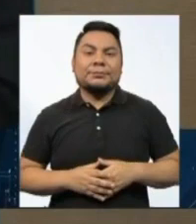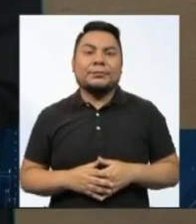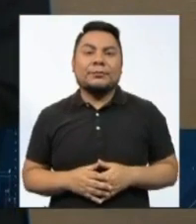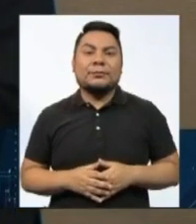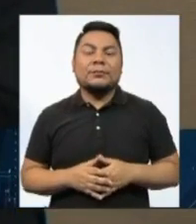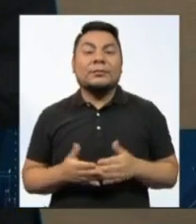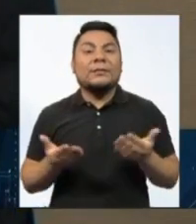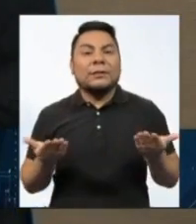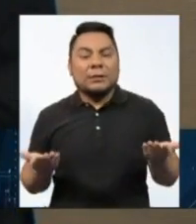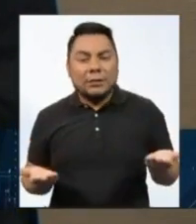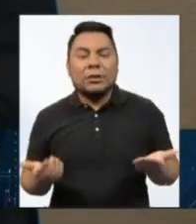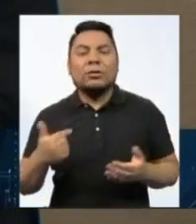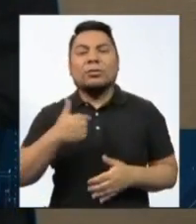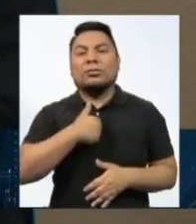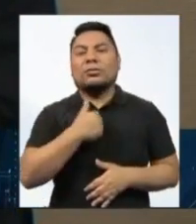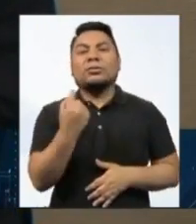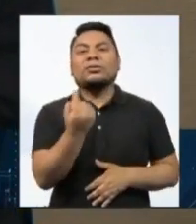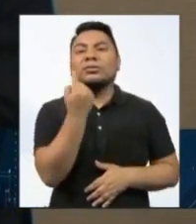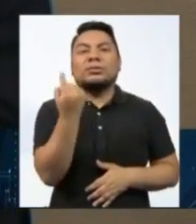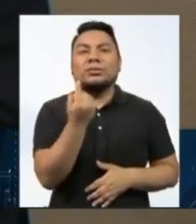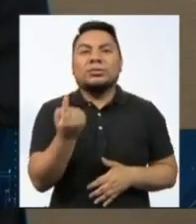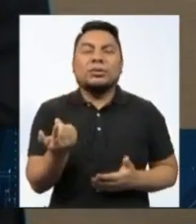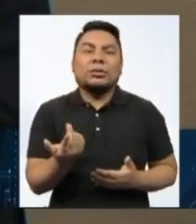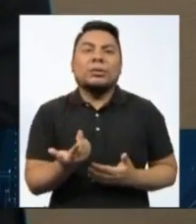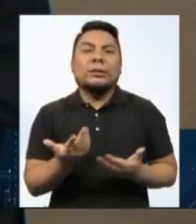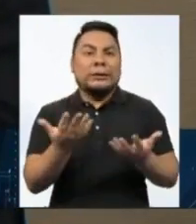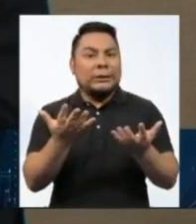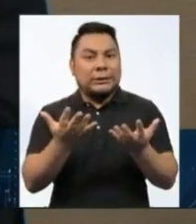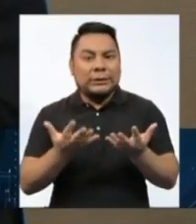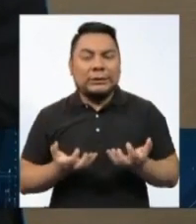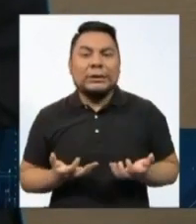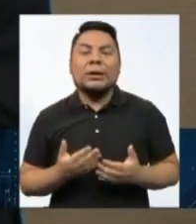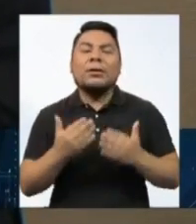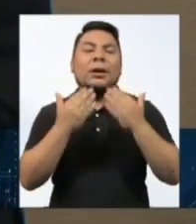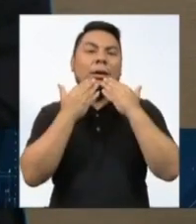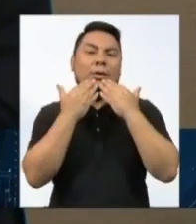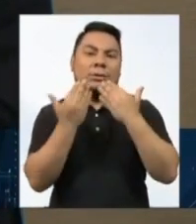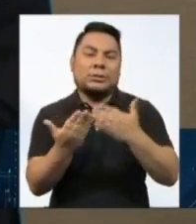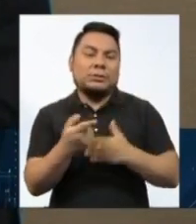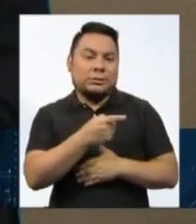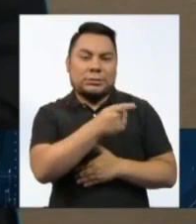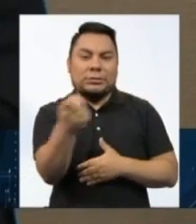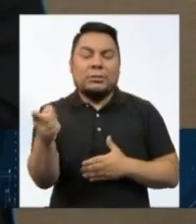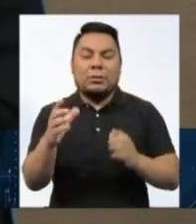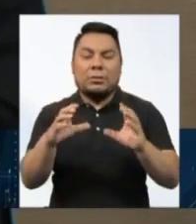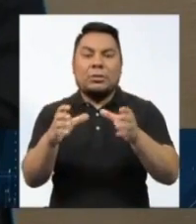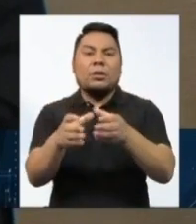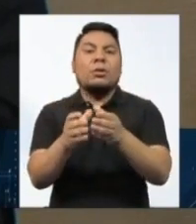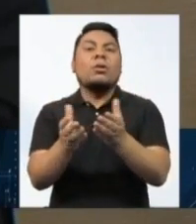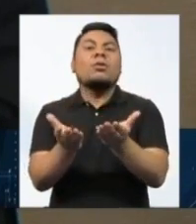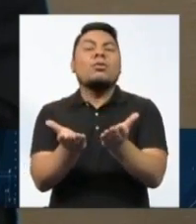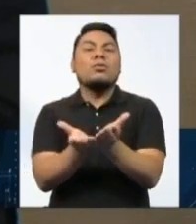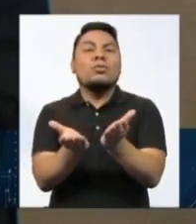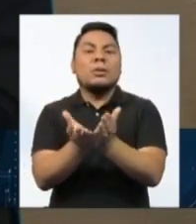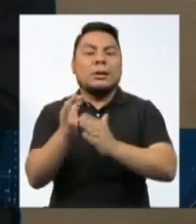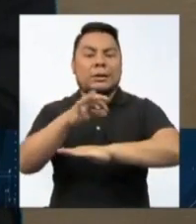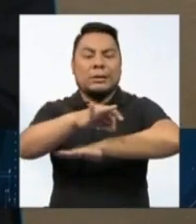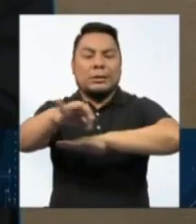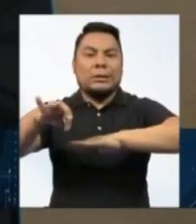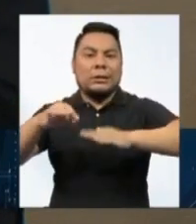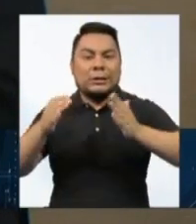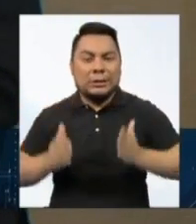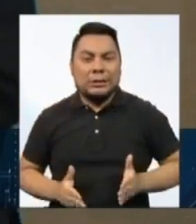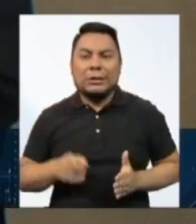consecuencia, yo solamente quiero agradecer al Colegio de Ingenieros el compromiso que siempre ha